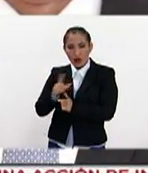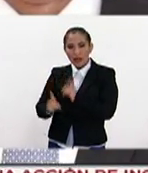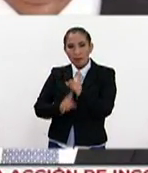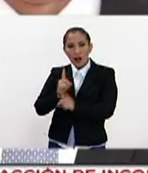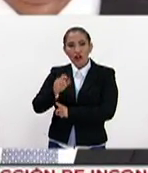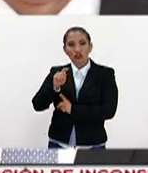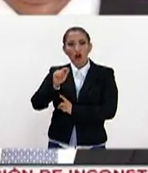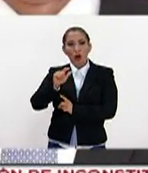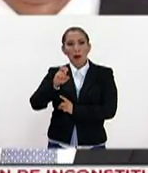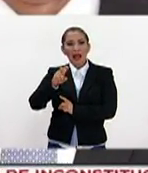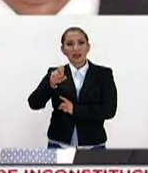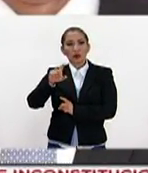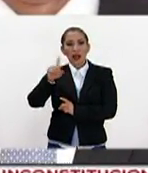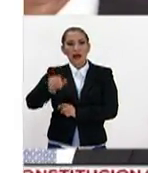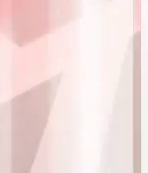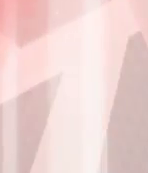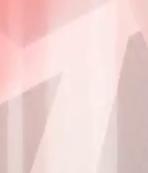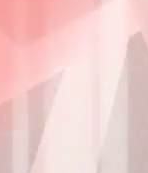Deportivo Toro Valenzuela.